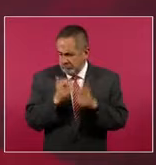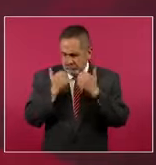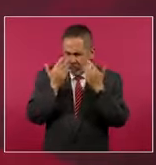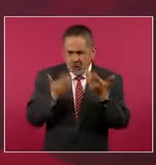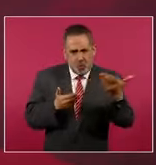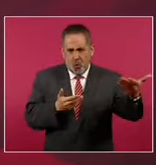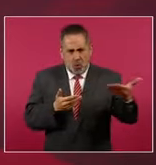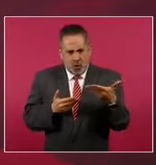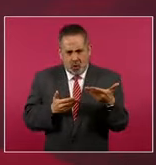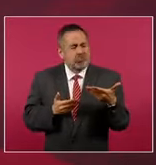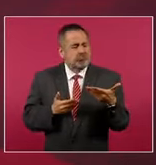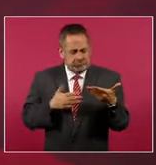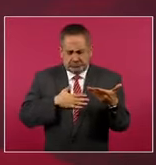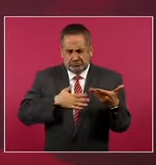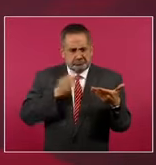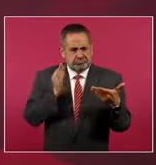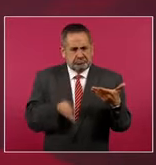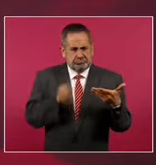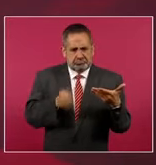atender cualquier tema